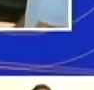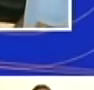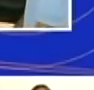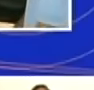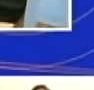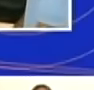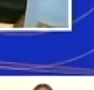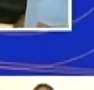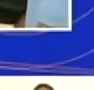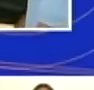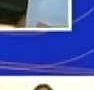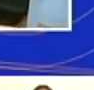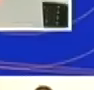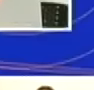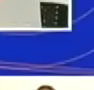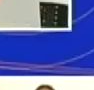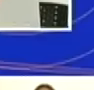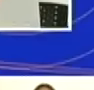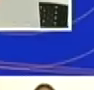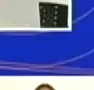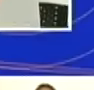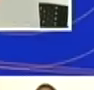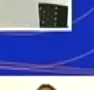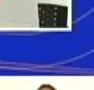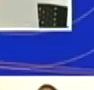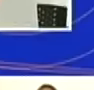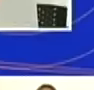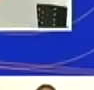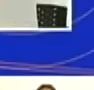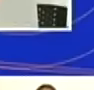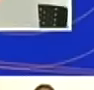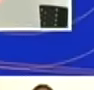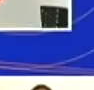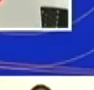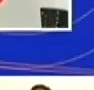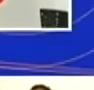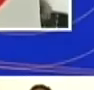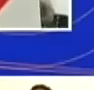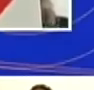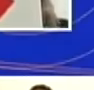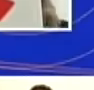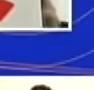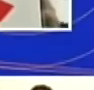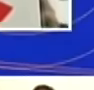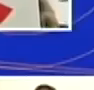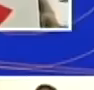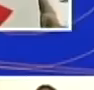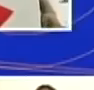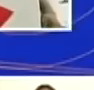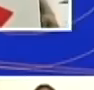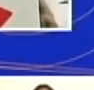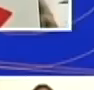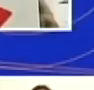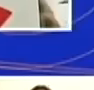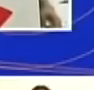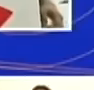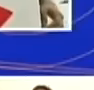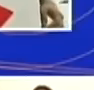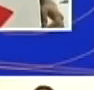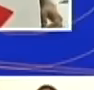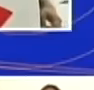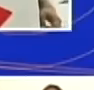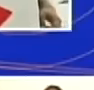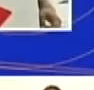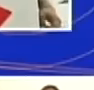y muchachas de todos los liceos del país. Y el domingo vayan a acompañar a su papá, a su mamá, a